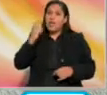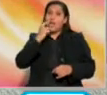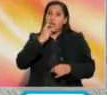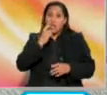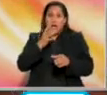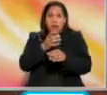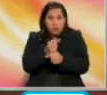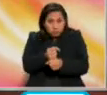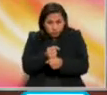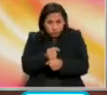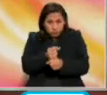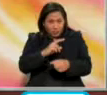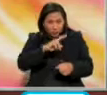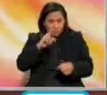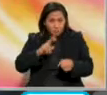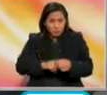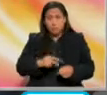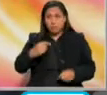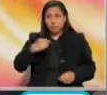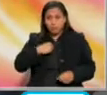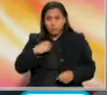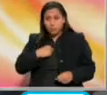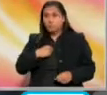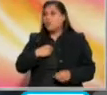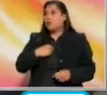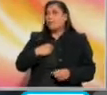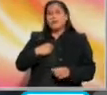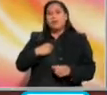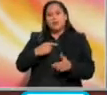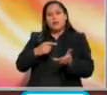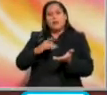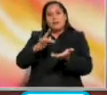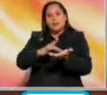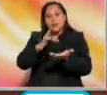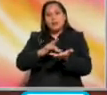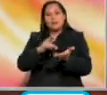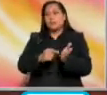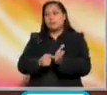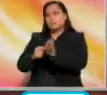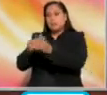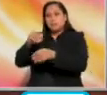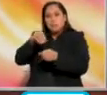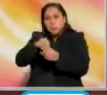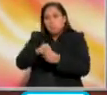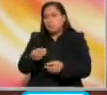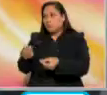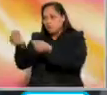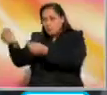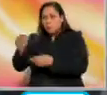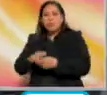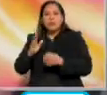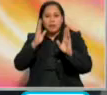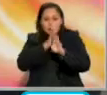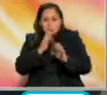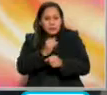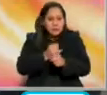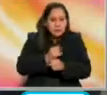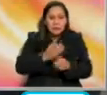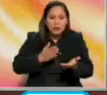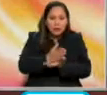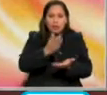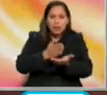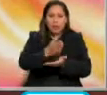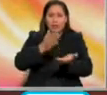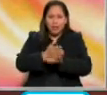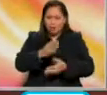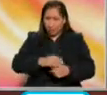esta manera? ¿Es normal y le tengo que dar, por ejemplo, las claves de acceso de mi celular, de mi Facebook, de mi